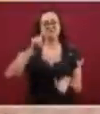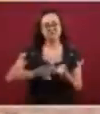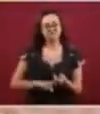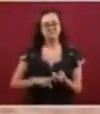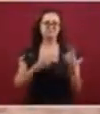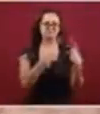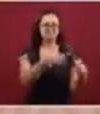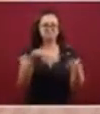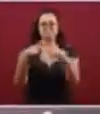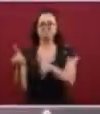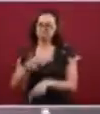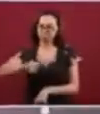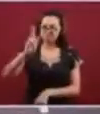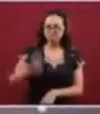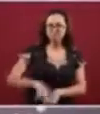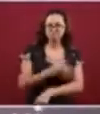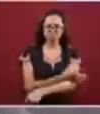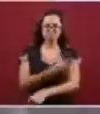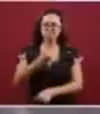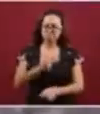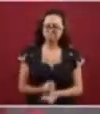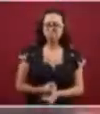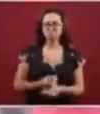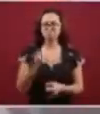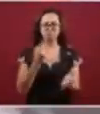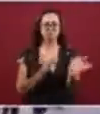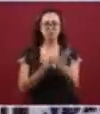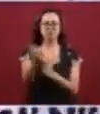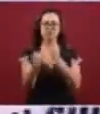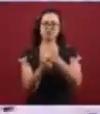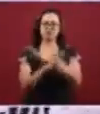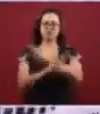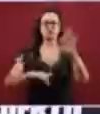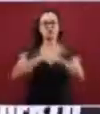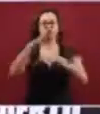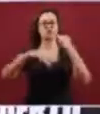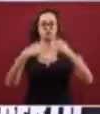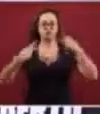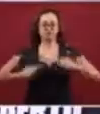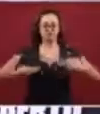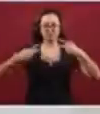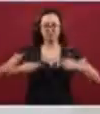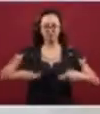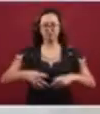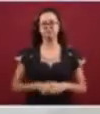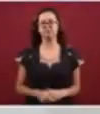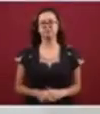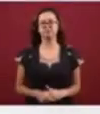medio plural, veraz y comprometido con el derecho a la información de todos los mexicanos.